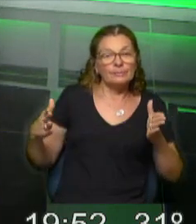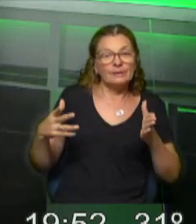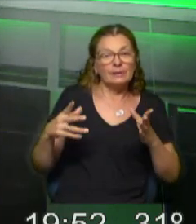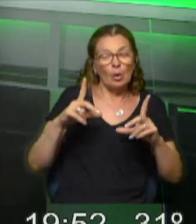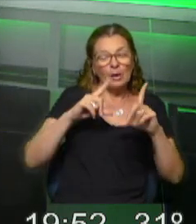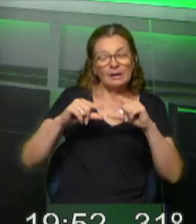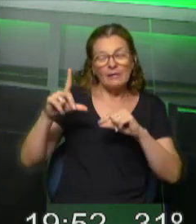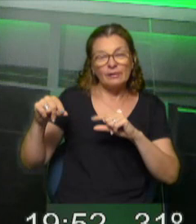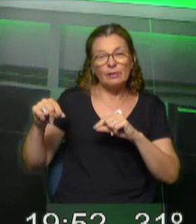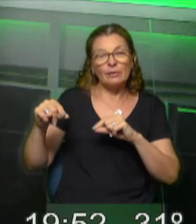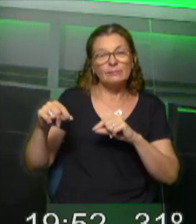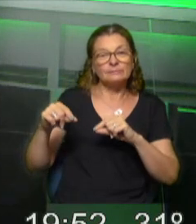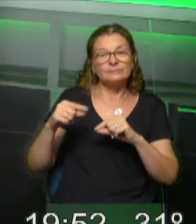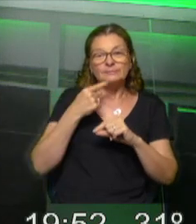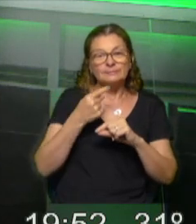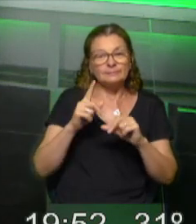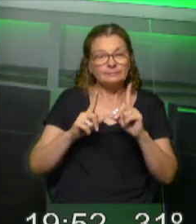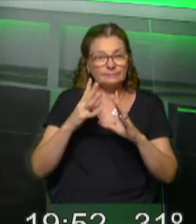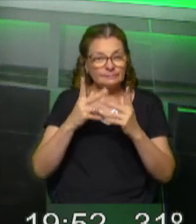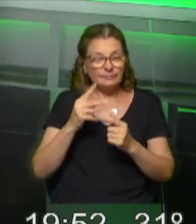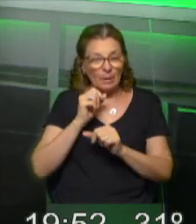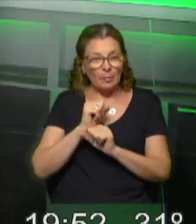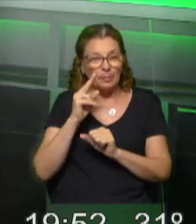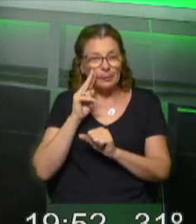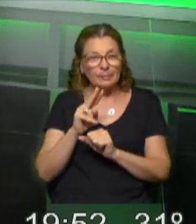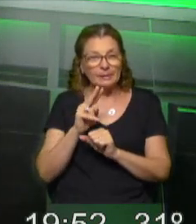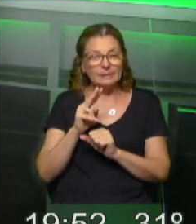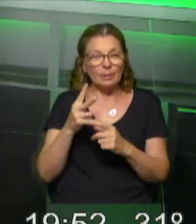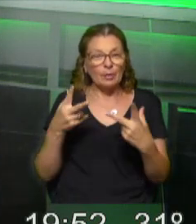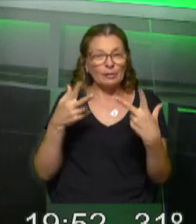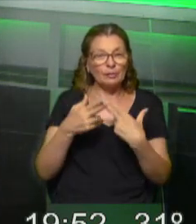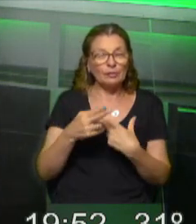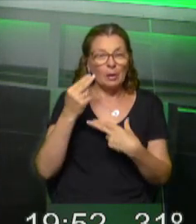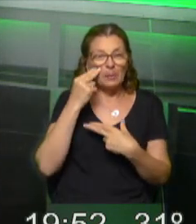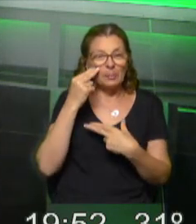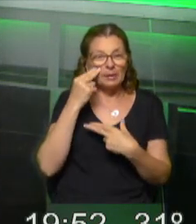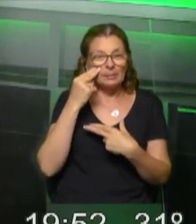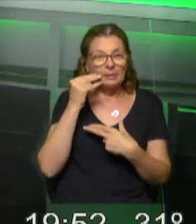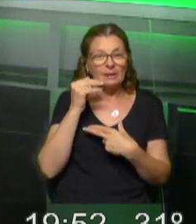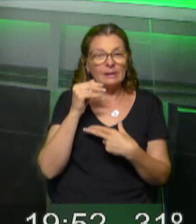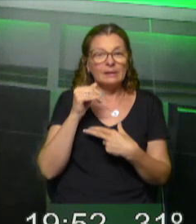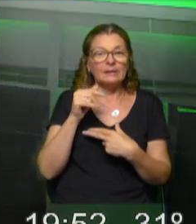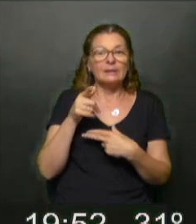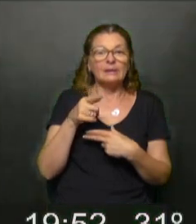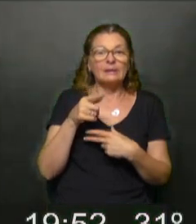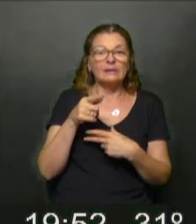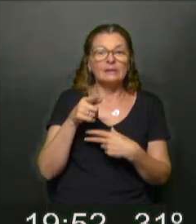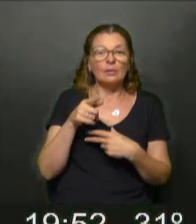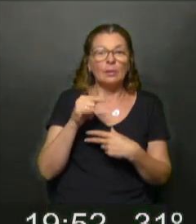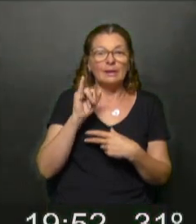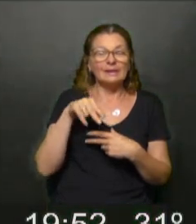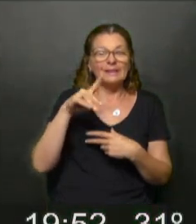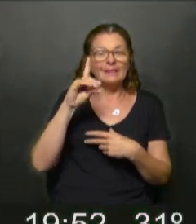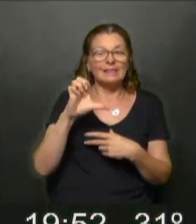gráfico que reconstruyó exante Y de alguna manera nos permite ver si tenemos la interrupción de los problemas cuando el indec estuvo intervenido cuando no tuvimos